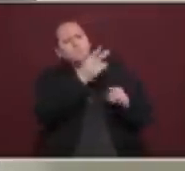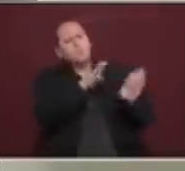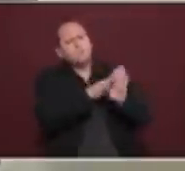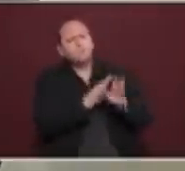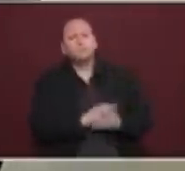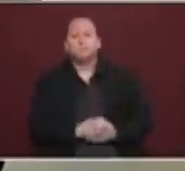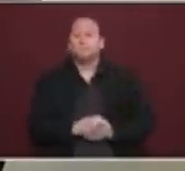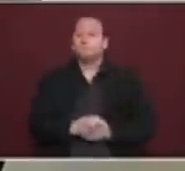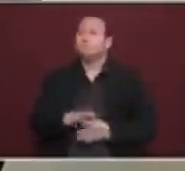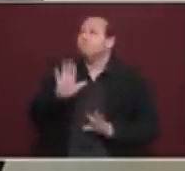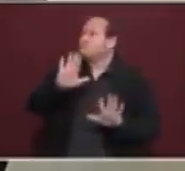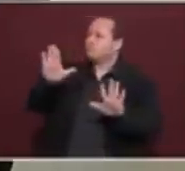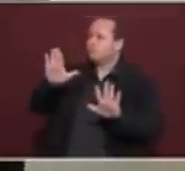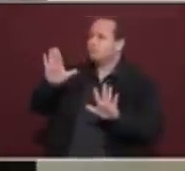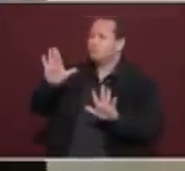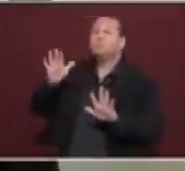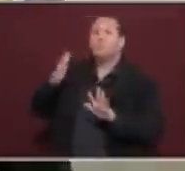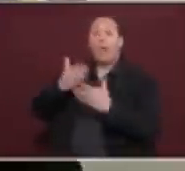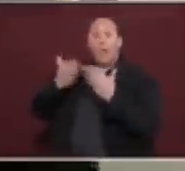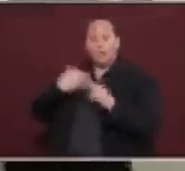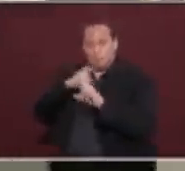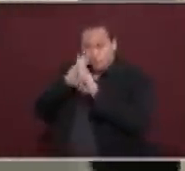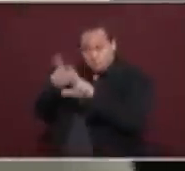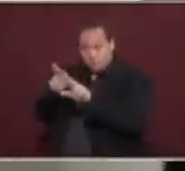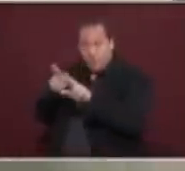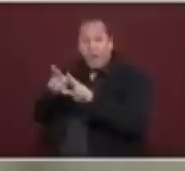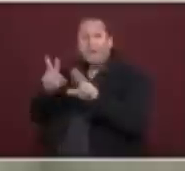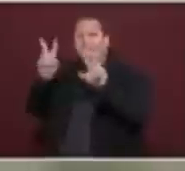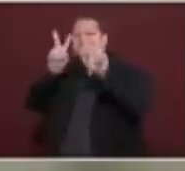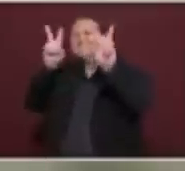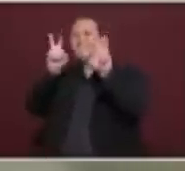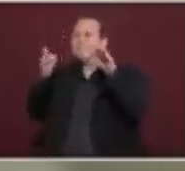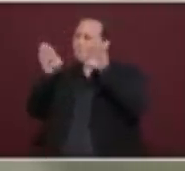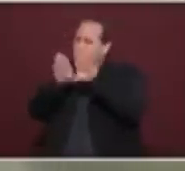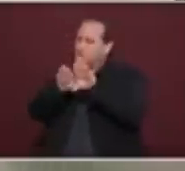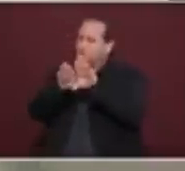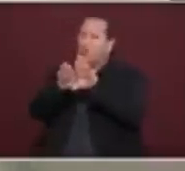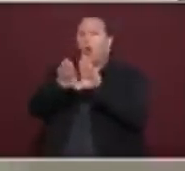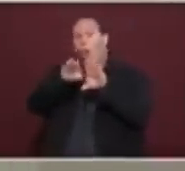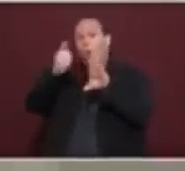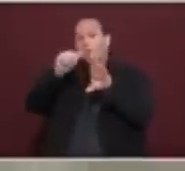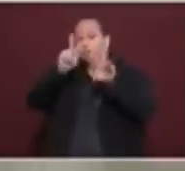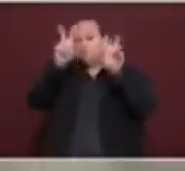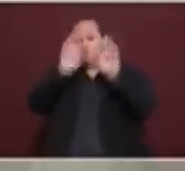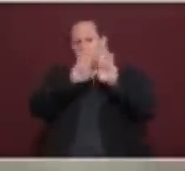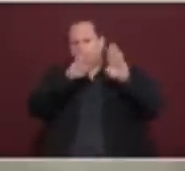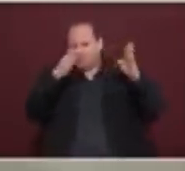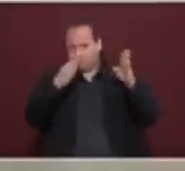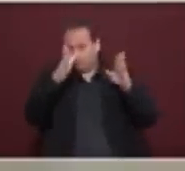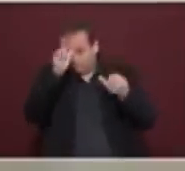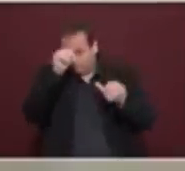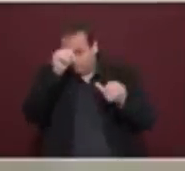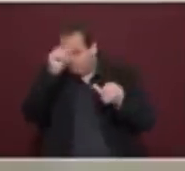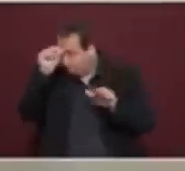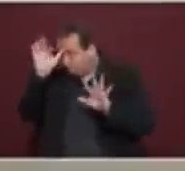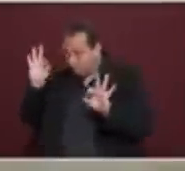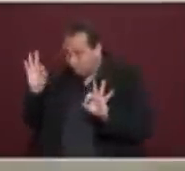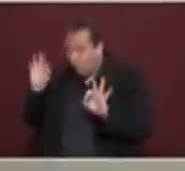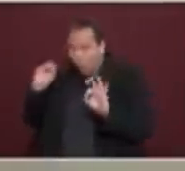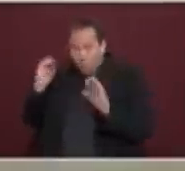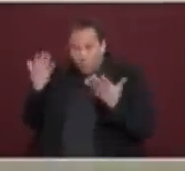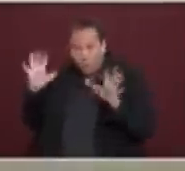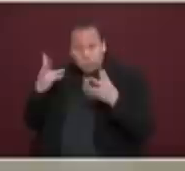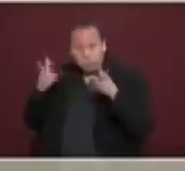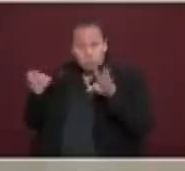bueno ya respondo y cerramos el tema y abrimos el otro de acuerdo y ya cerramos